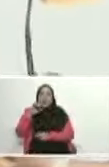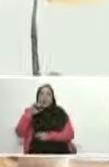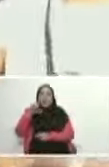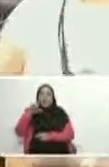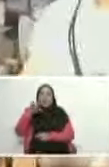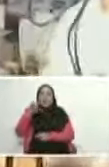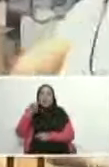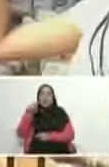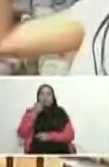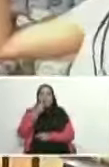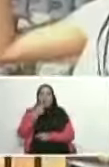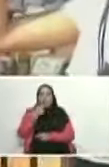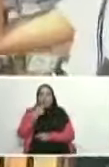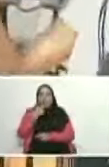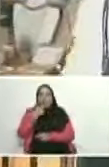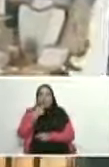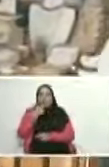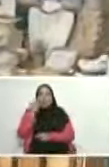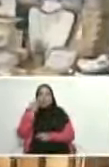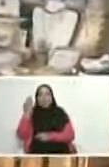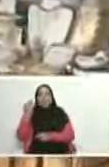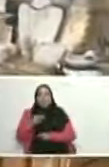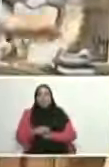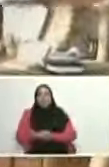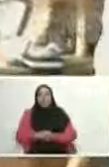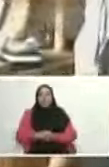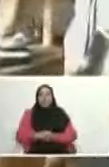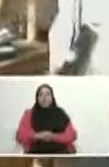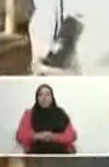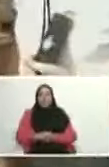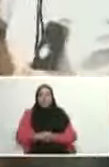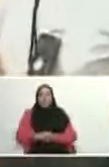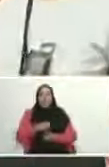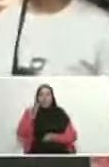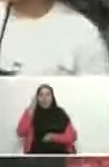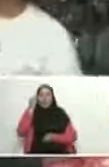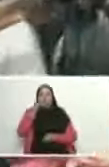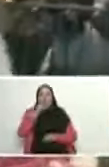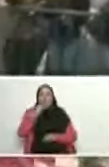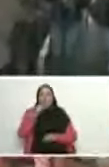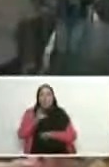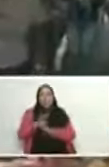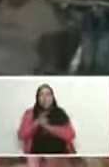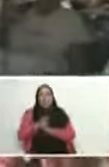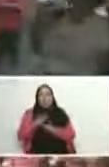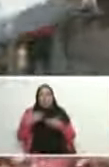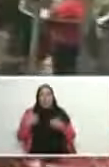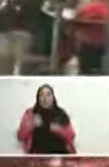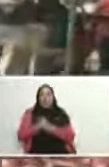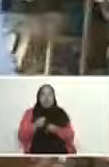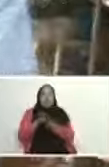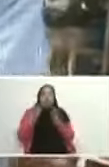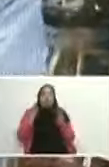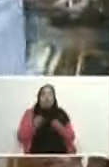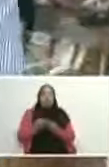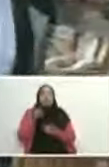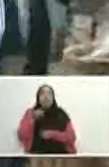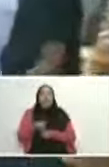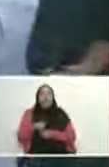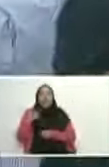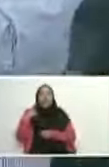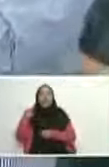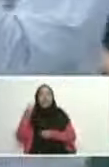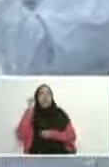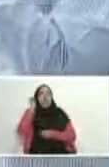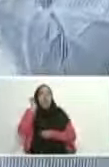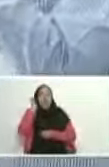sombrero tan bonito como el tuyo, ¿eh? Bueno, que Dios me las bendiga, María, cuida, saludo a la familia, saludo por aquí, vamos a ver estas